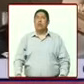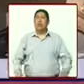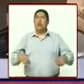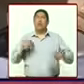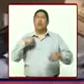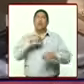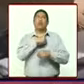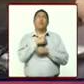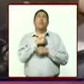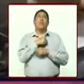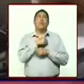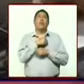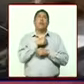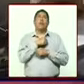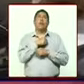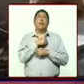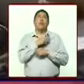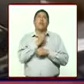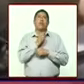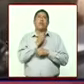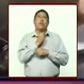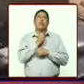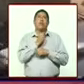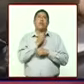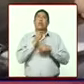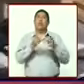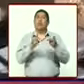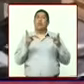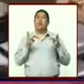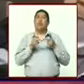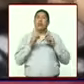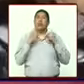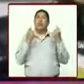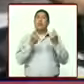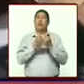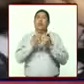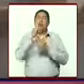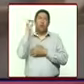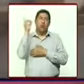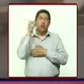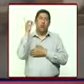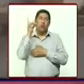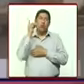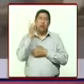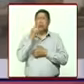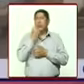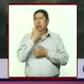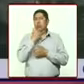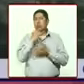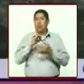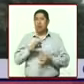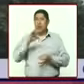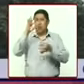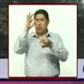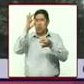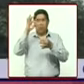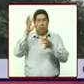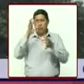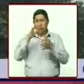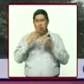Tenemos grupos de a nivel provincial, departamental y nacional, y bueno, se va a sacar este afiche